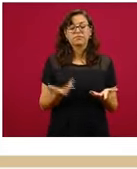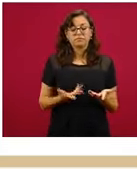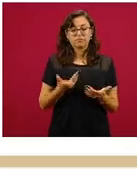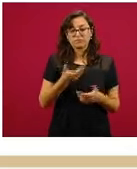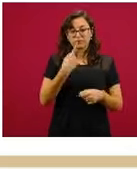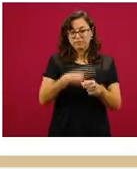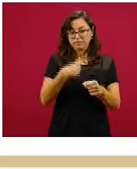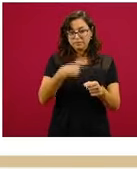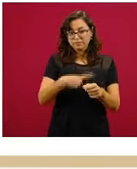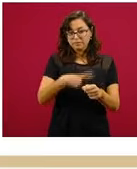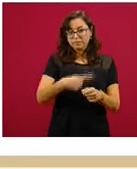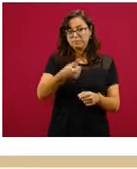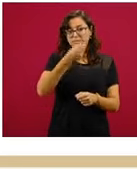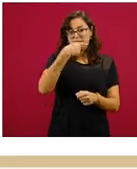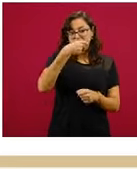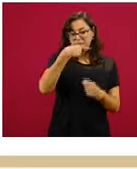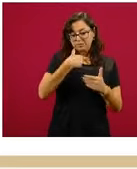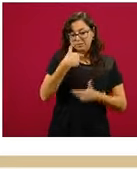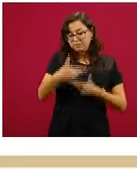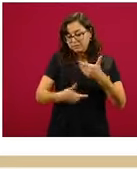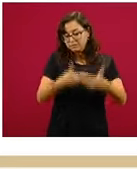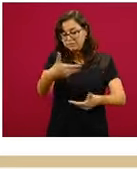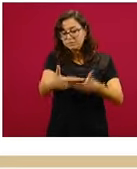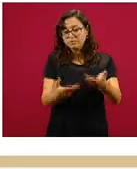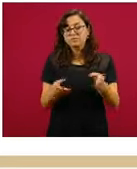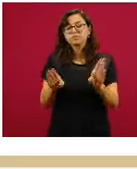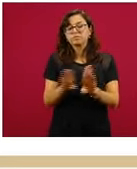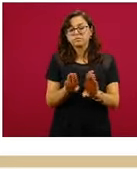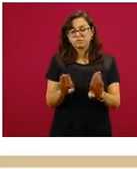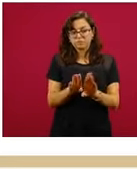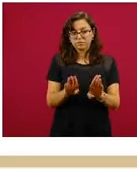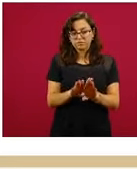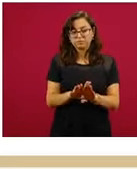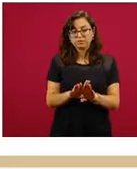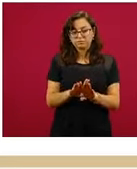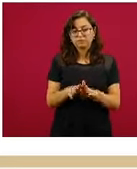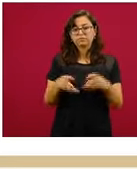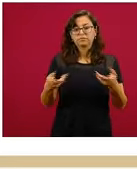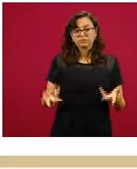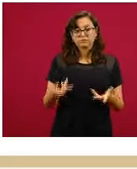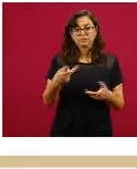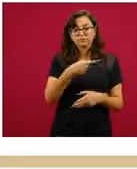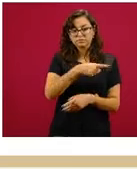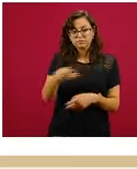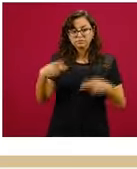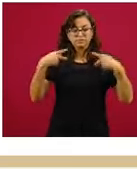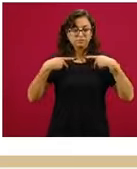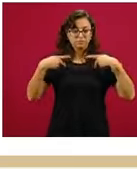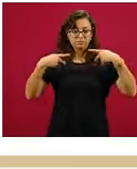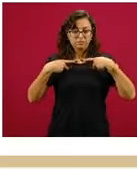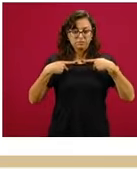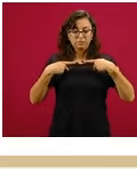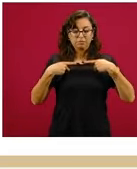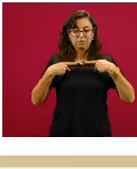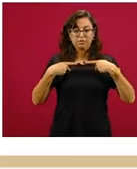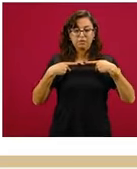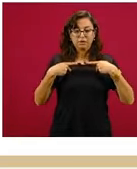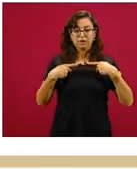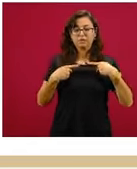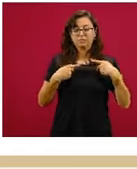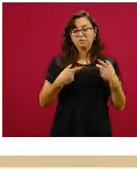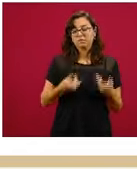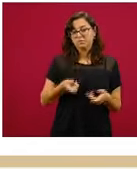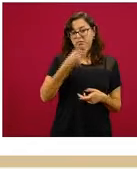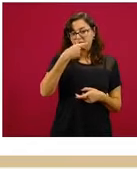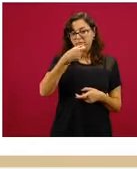o en todas aquellas personas que han estado bajo una escena que en este momento es el tratamiento?